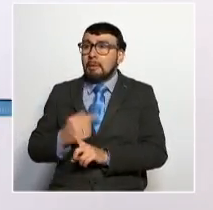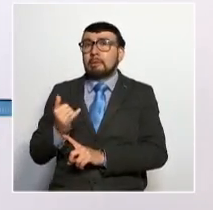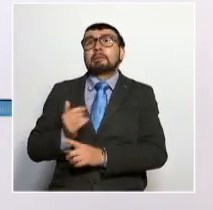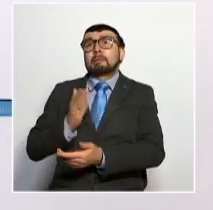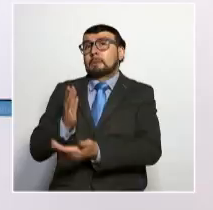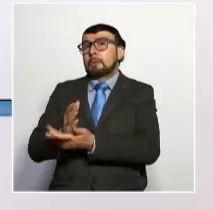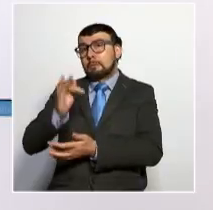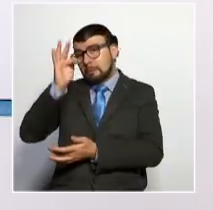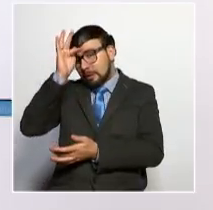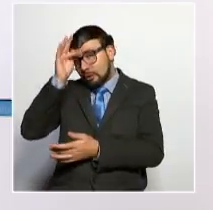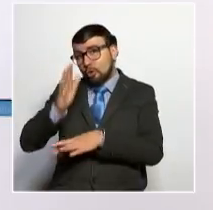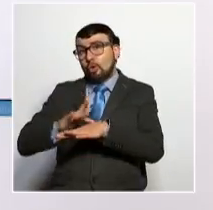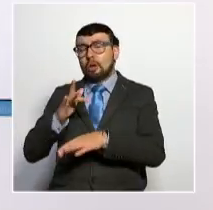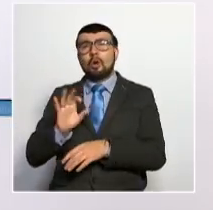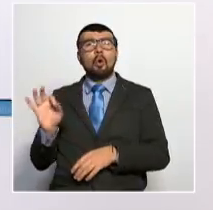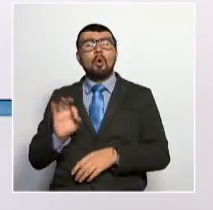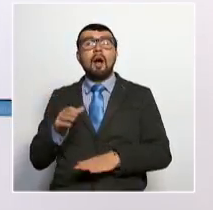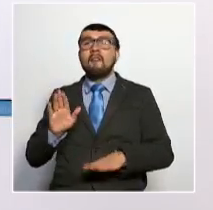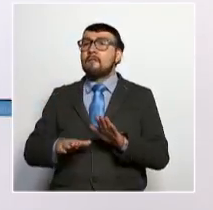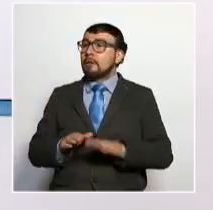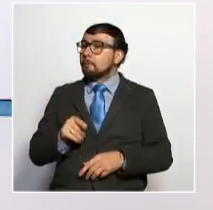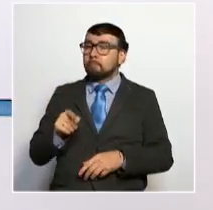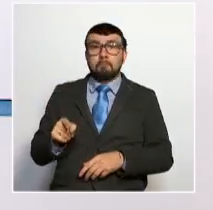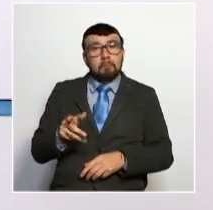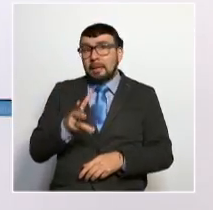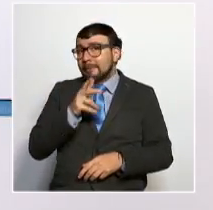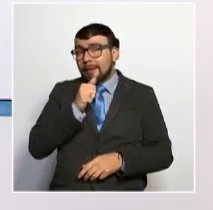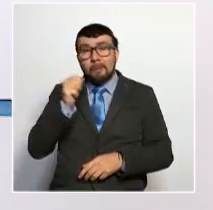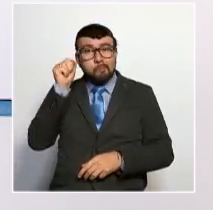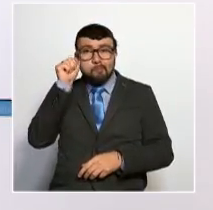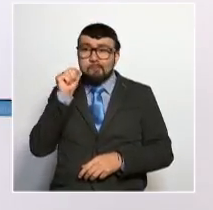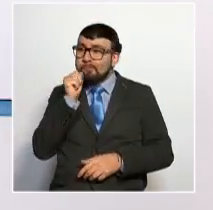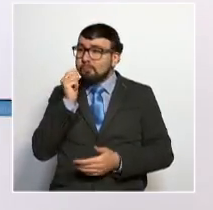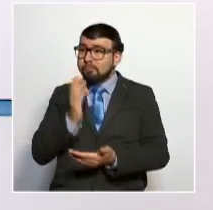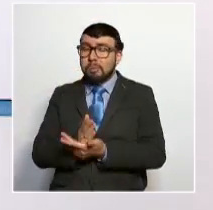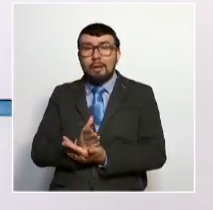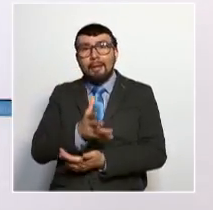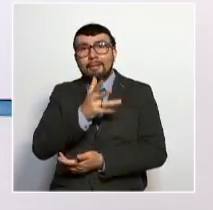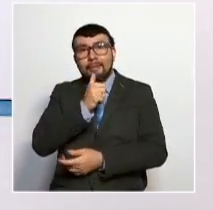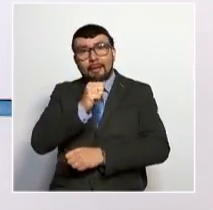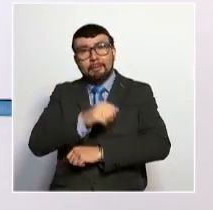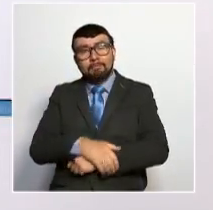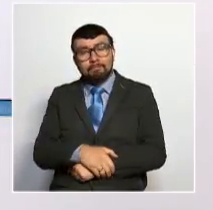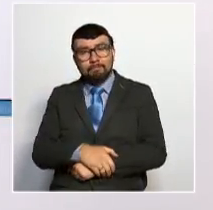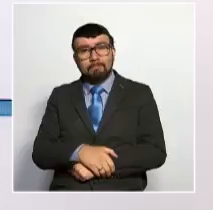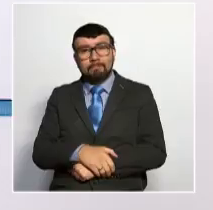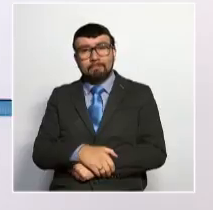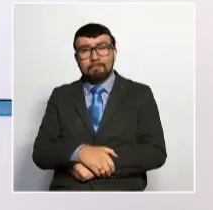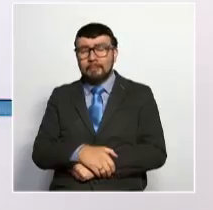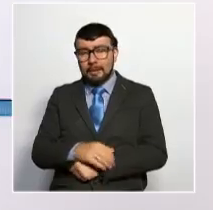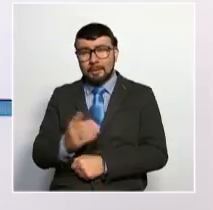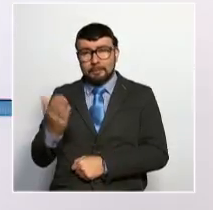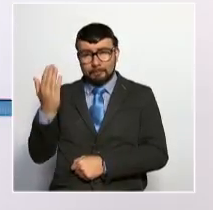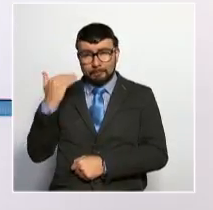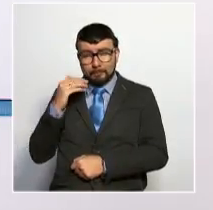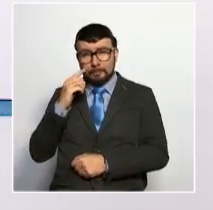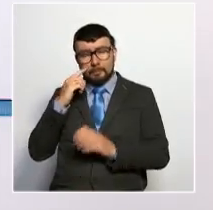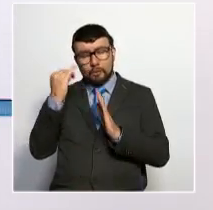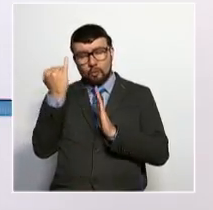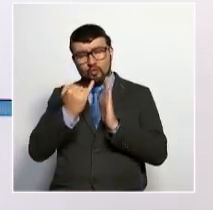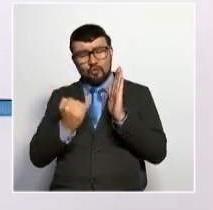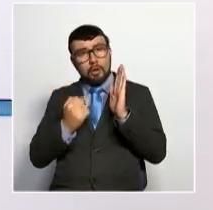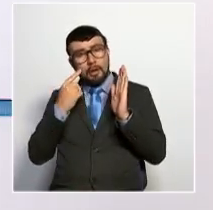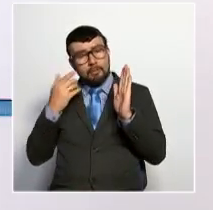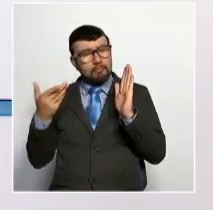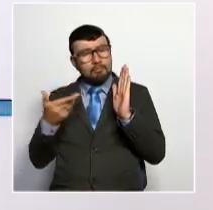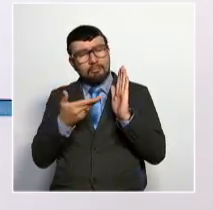Y a veces a algunas les genera infertilidad, porque esta inflamación que se presenta Si volvemos nuevamente a la imagen para yo mostrarles allí